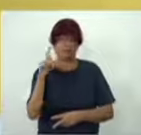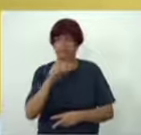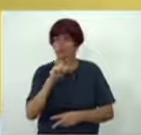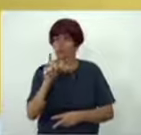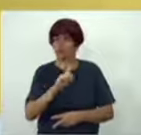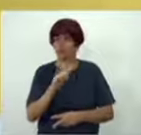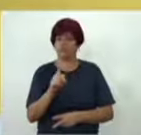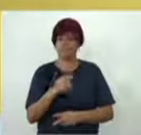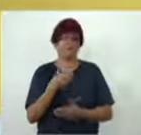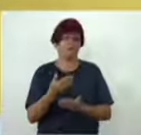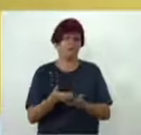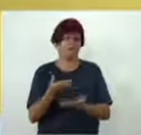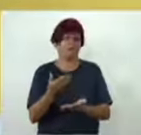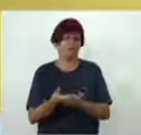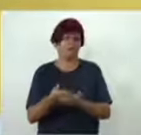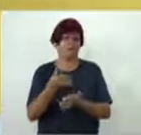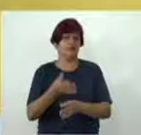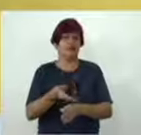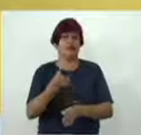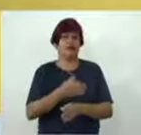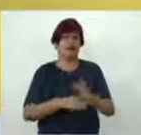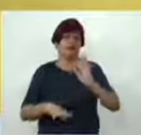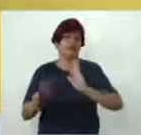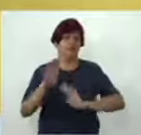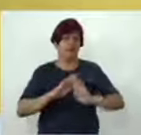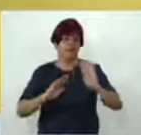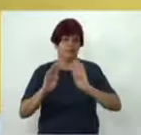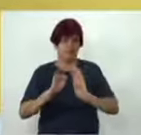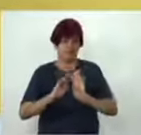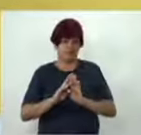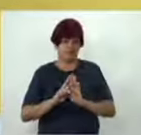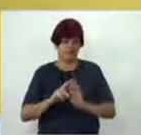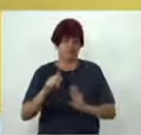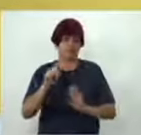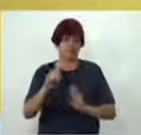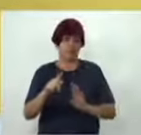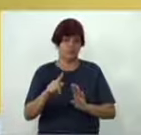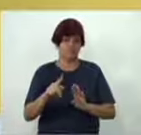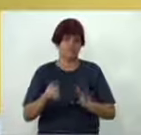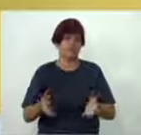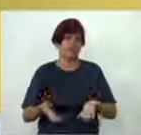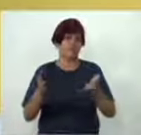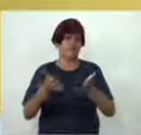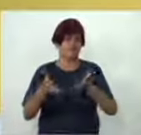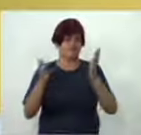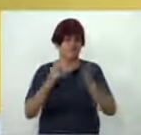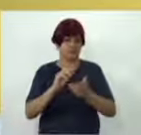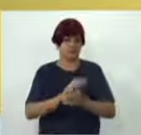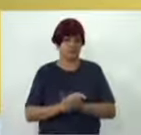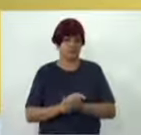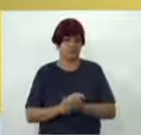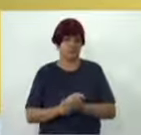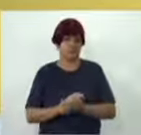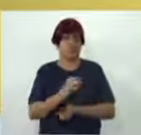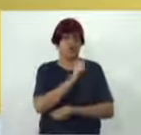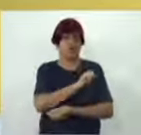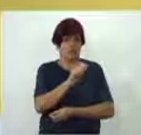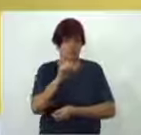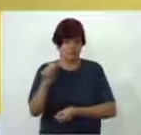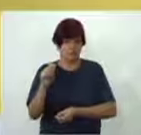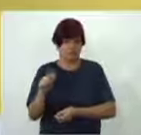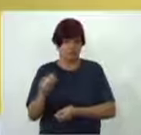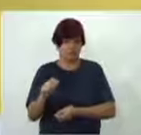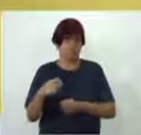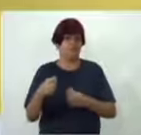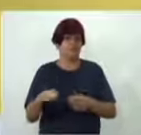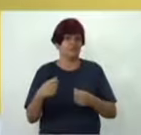es recomendable que se presente ante la defensa de una dimensión de educación y desarrollo. Son decisiones que tienen que tomar los profesores que atienden